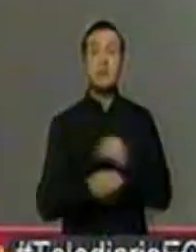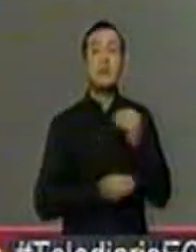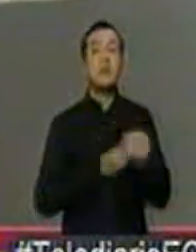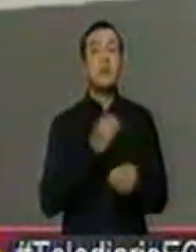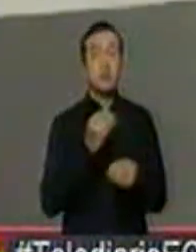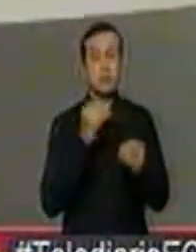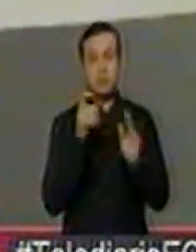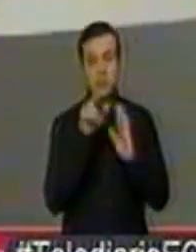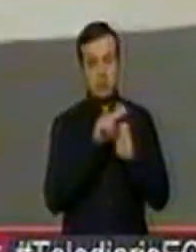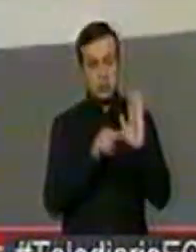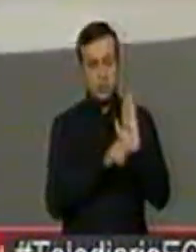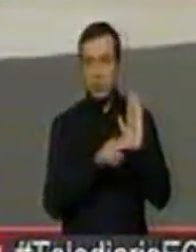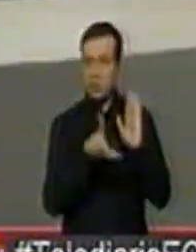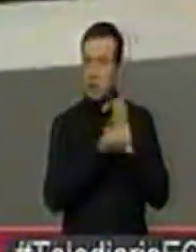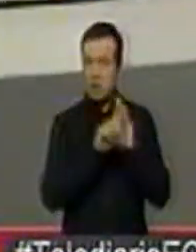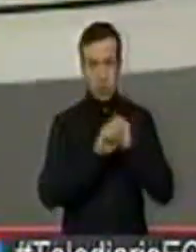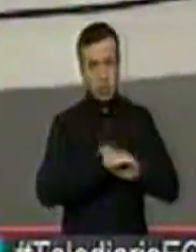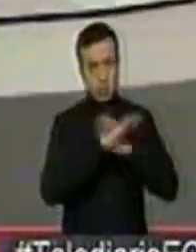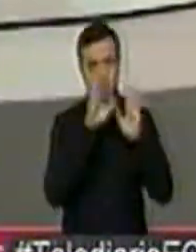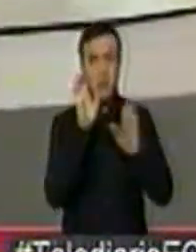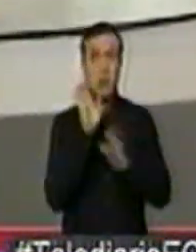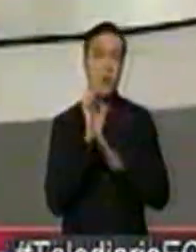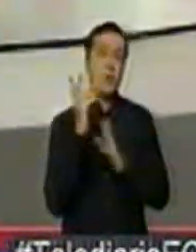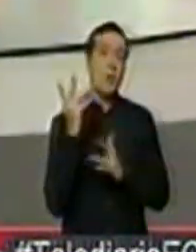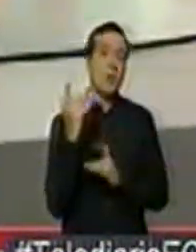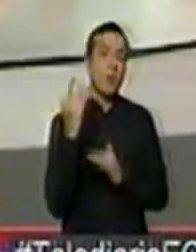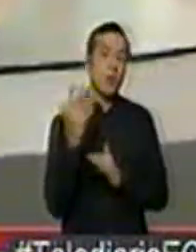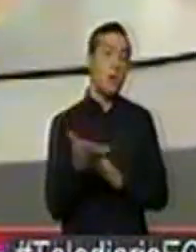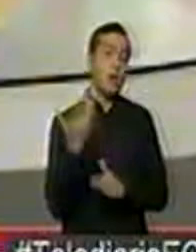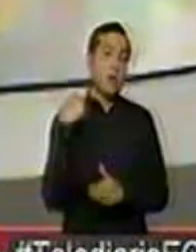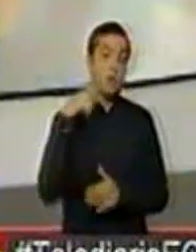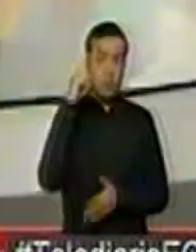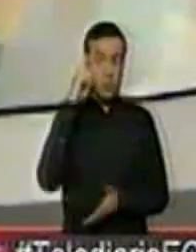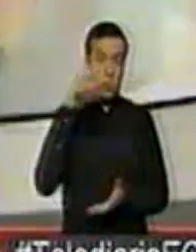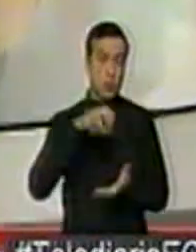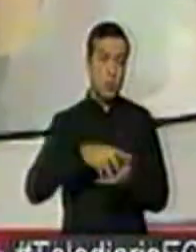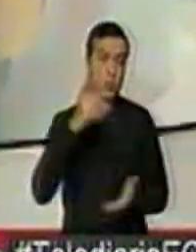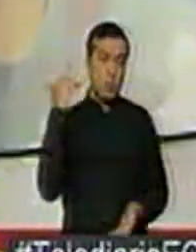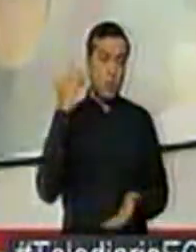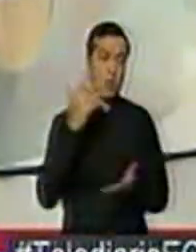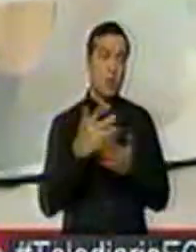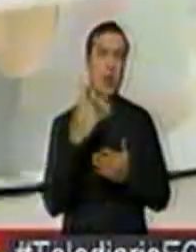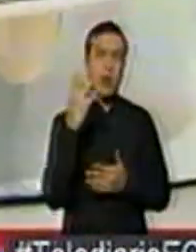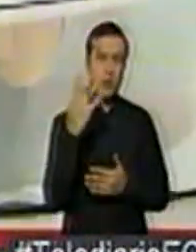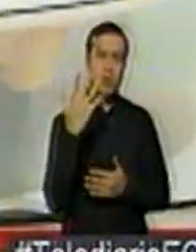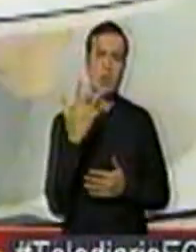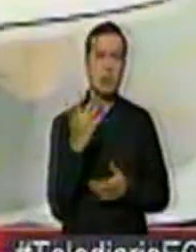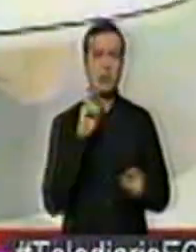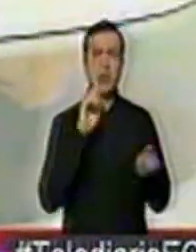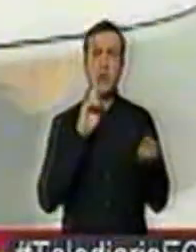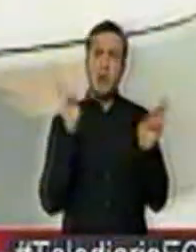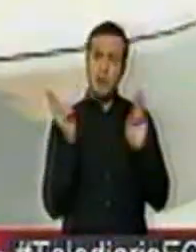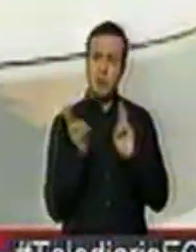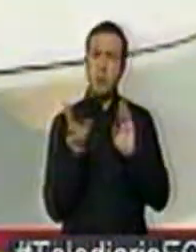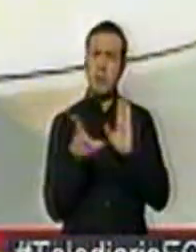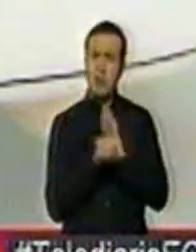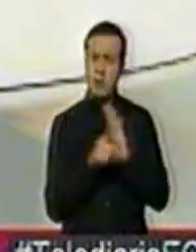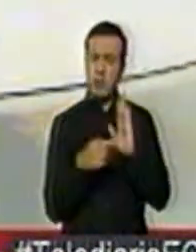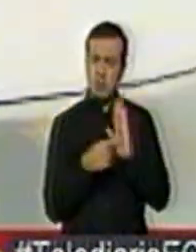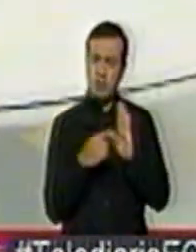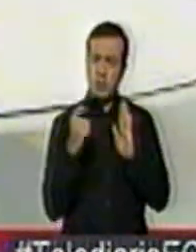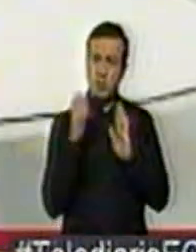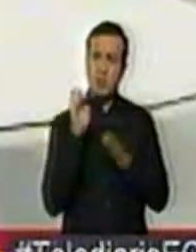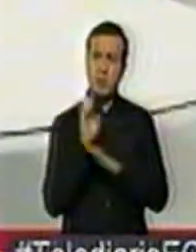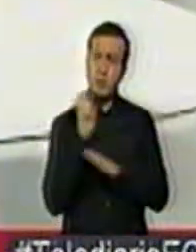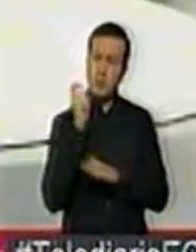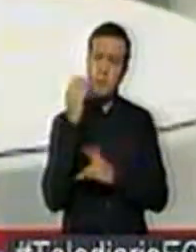son reglas de juego claras el ecuador no puede tener en el anterior gobierno 14 o 15 reformas tributarias el récord tiene que hacer